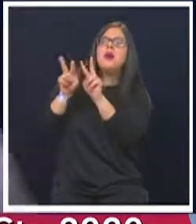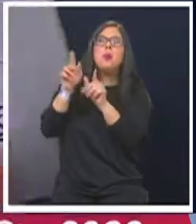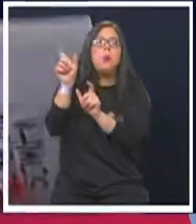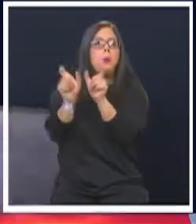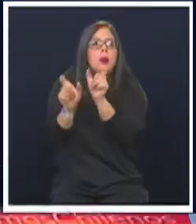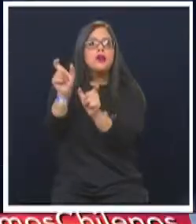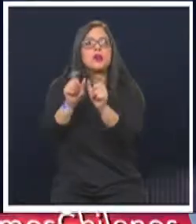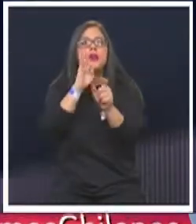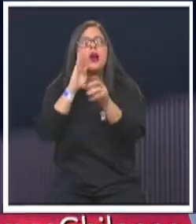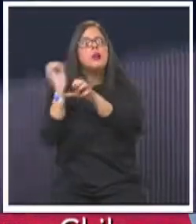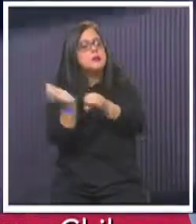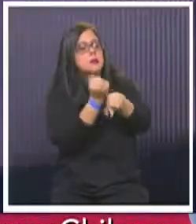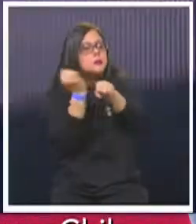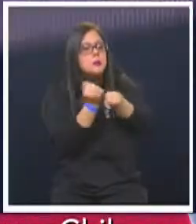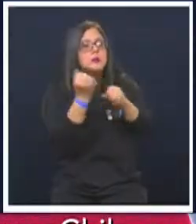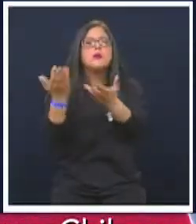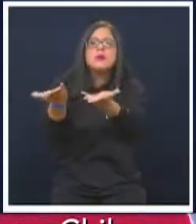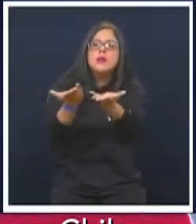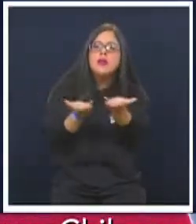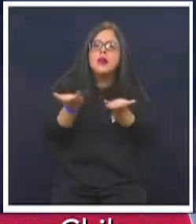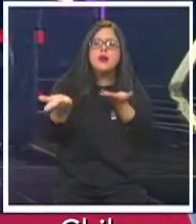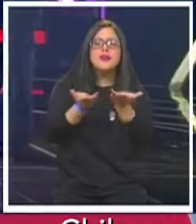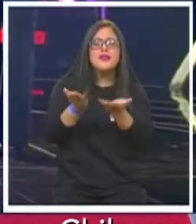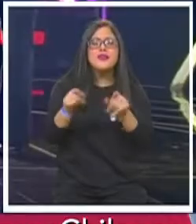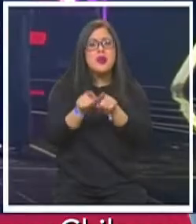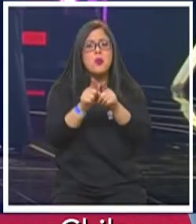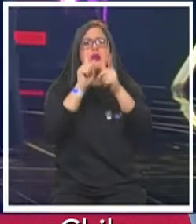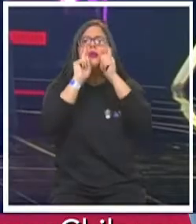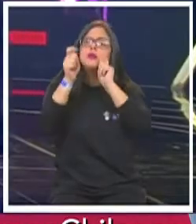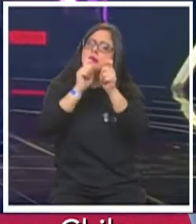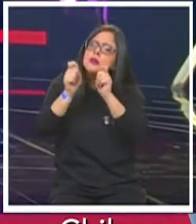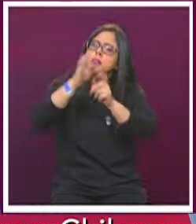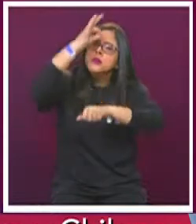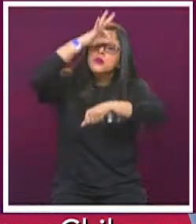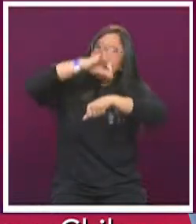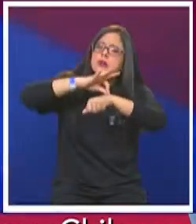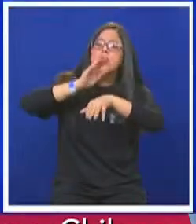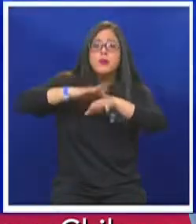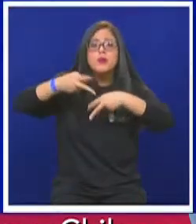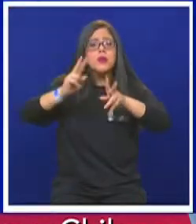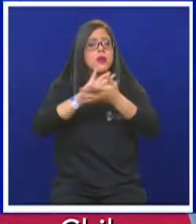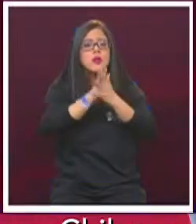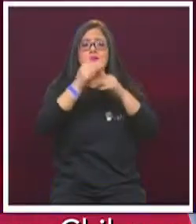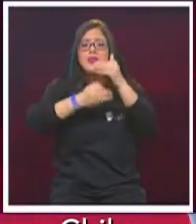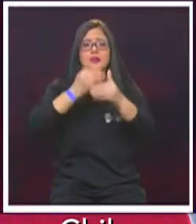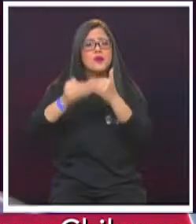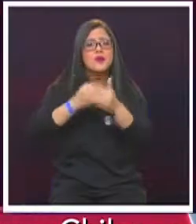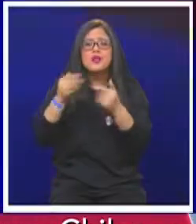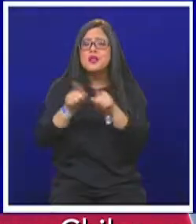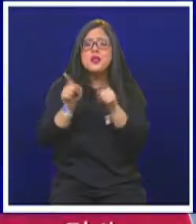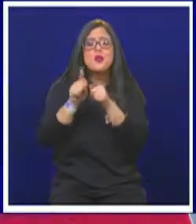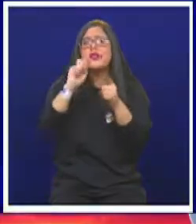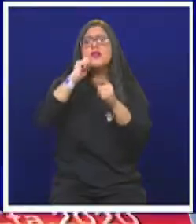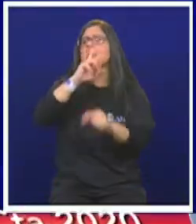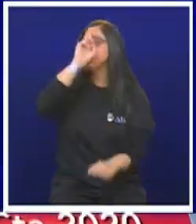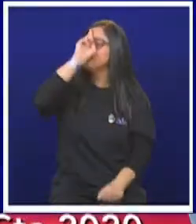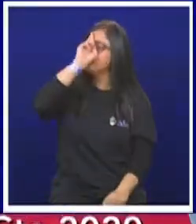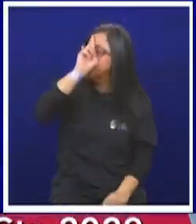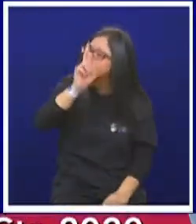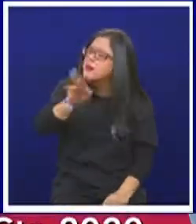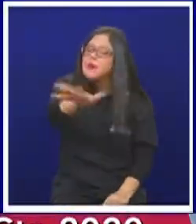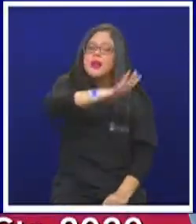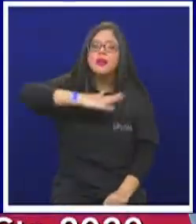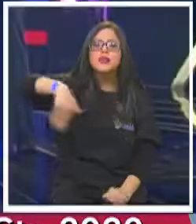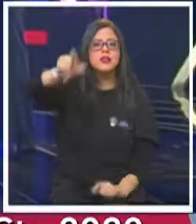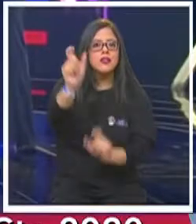aseo, que nos prestan servicios, que están también exponiéndose y permitiendo que las cosas sigan funcionando. Así que un homenaje para todos ellos, no solamente a